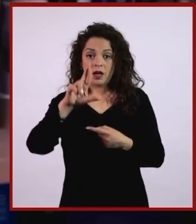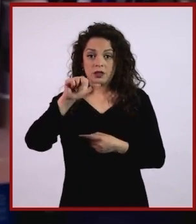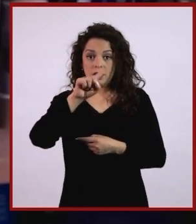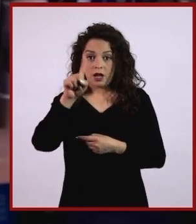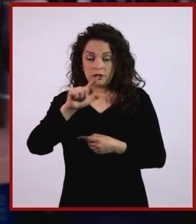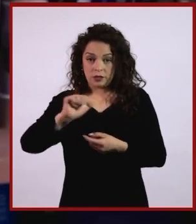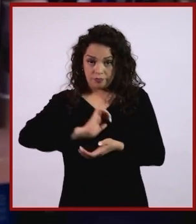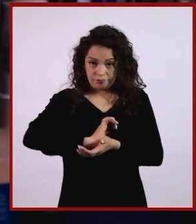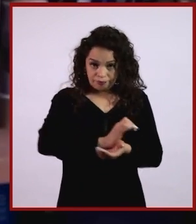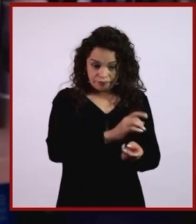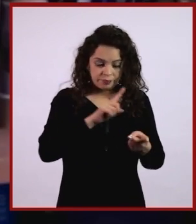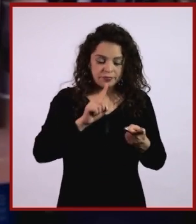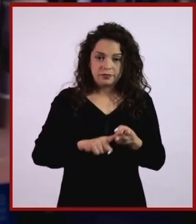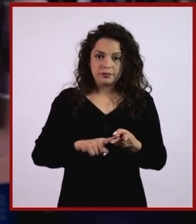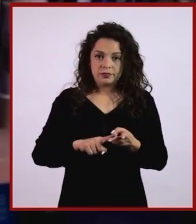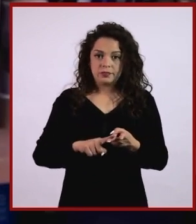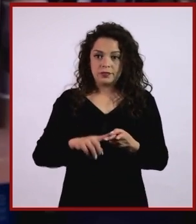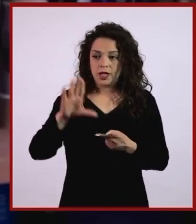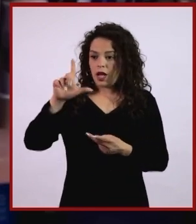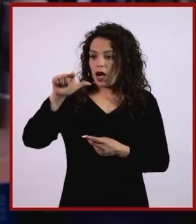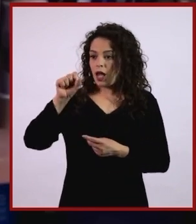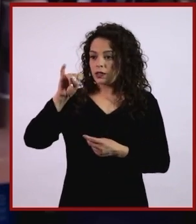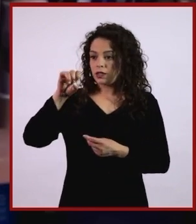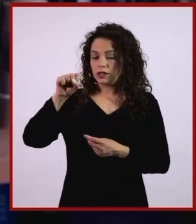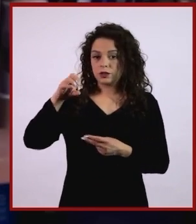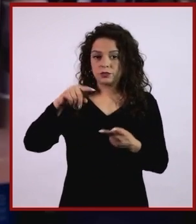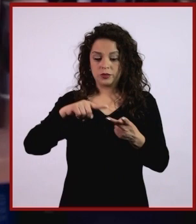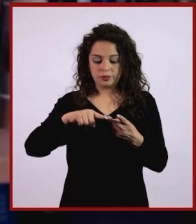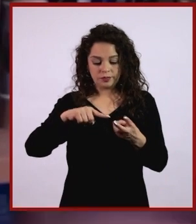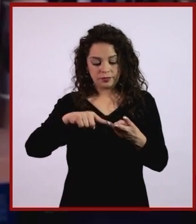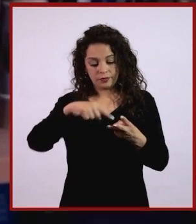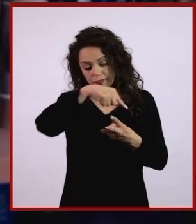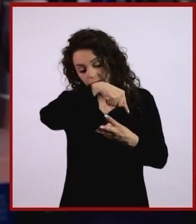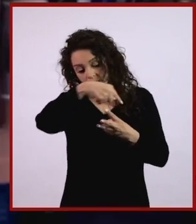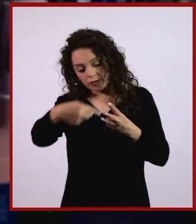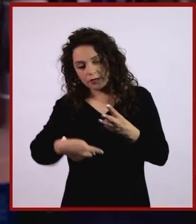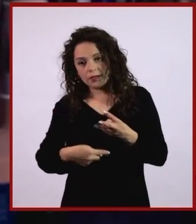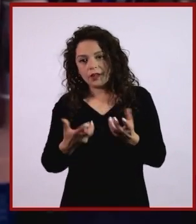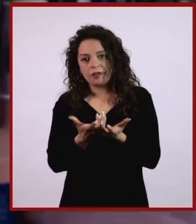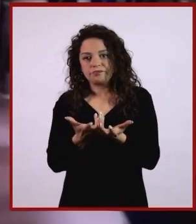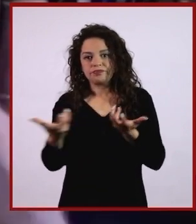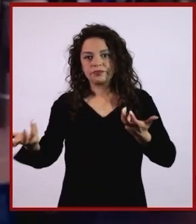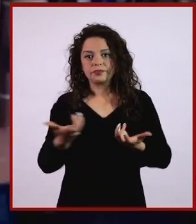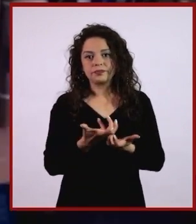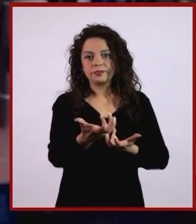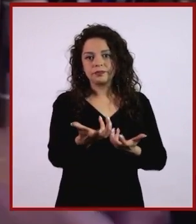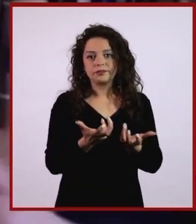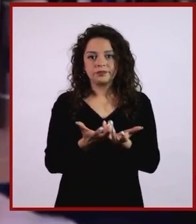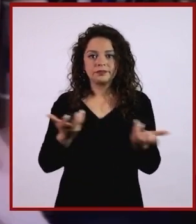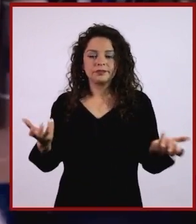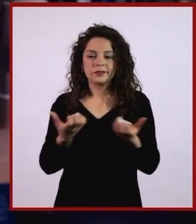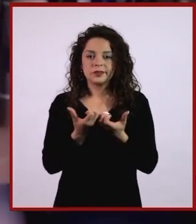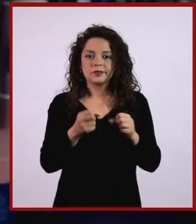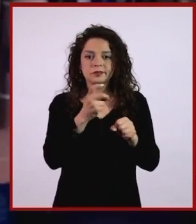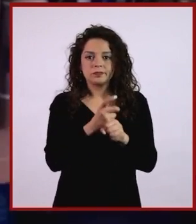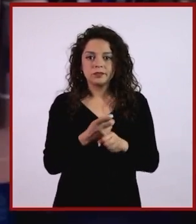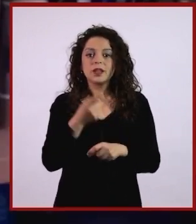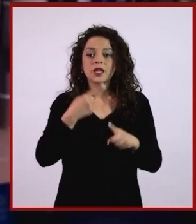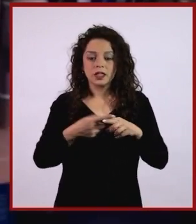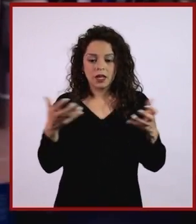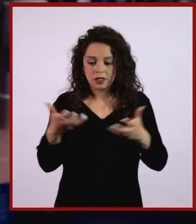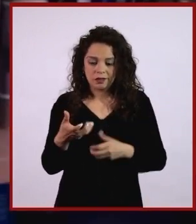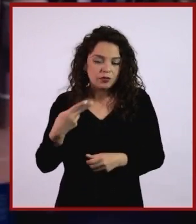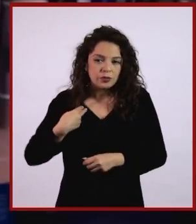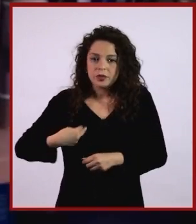racismo, la discriminación por clase, el clasismo. Todas esas formas de discriminación dividen a la sociedad y son formas de discriminación que